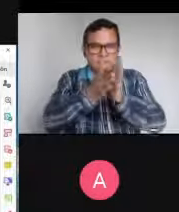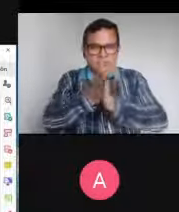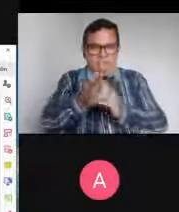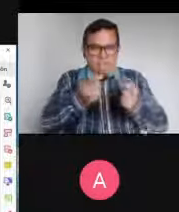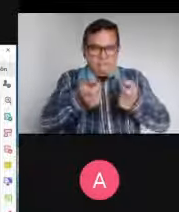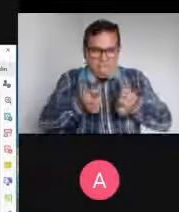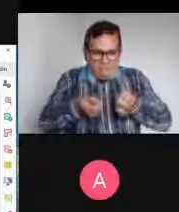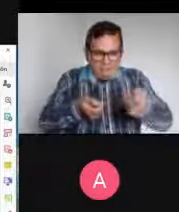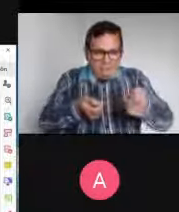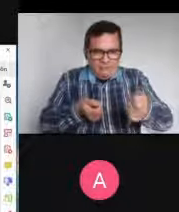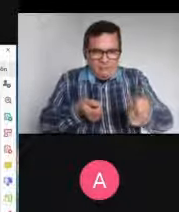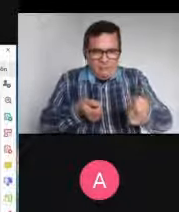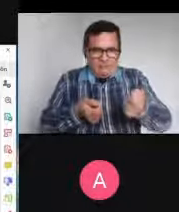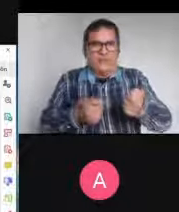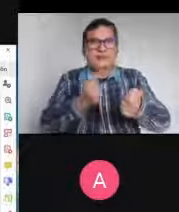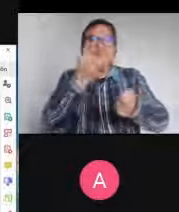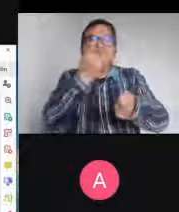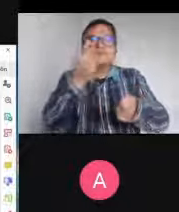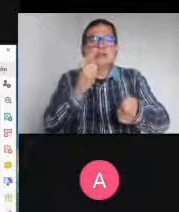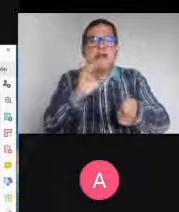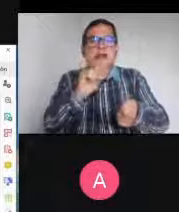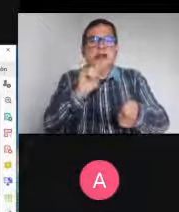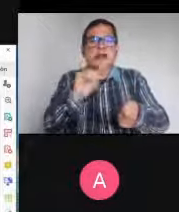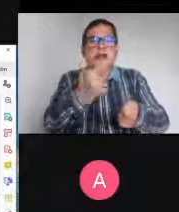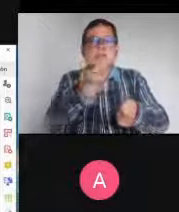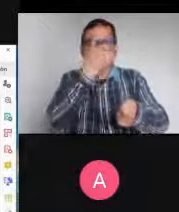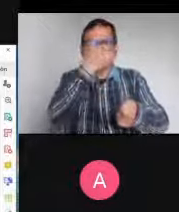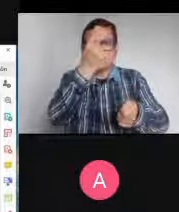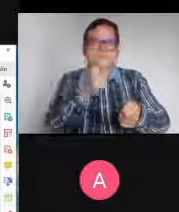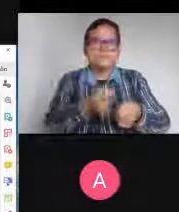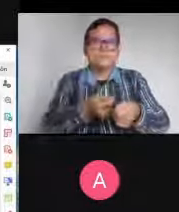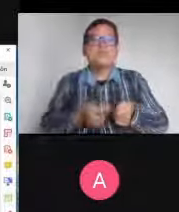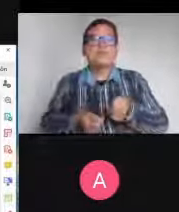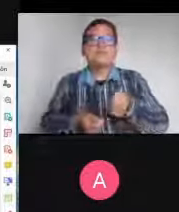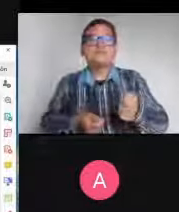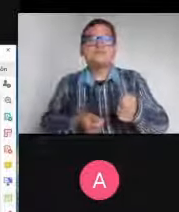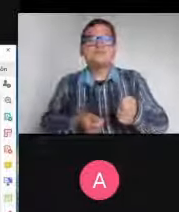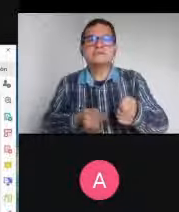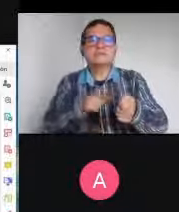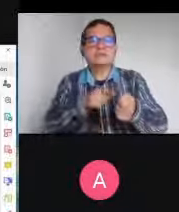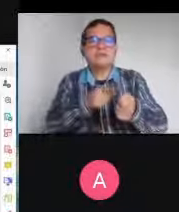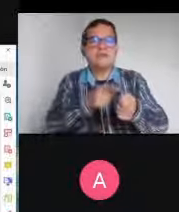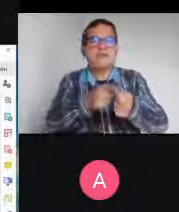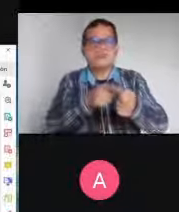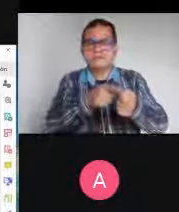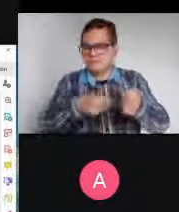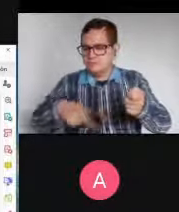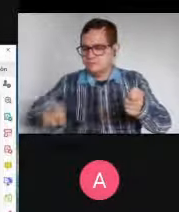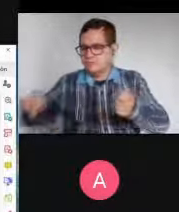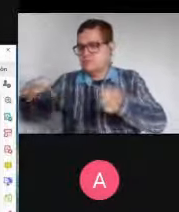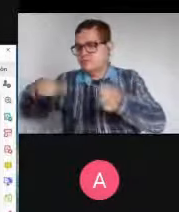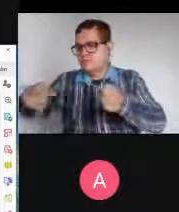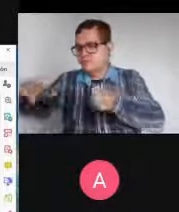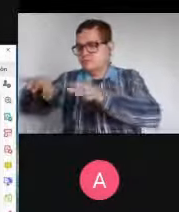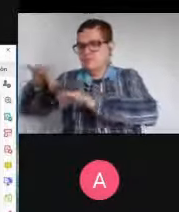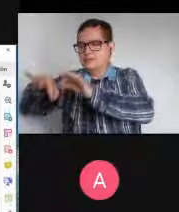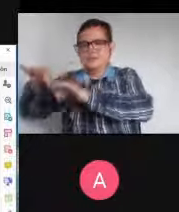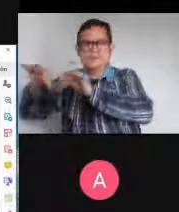puntas. En este caso está solamente utilizado el canal 1, entonces se conectó las puntas que van hacia nuestro circuito, que son los cablecitos con los cuales